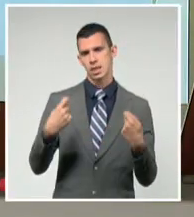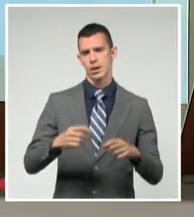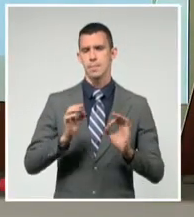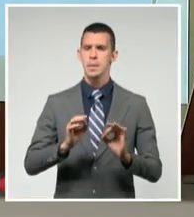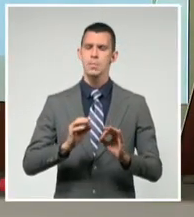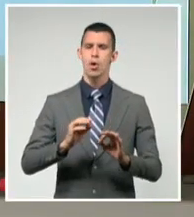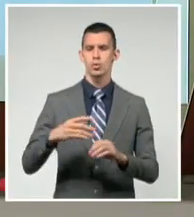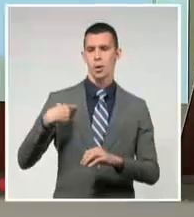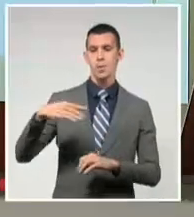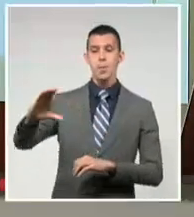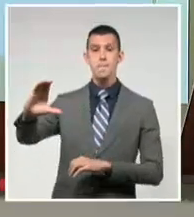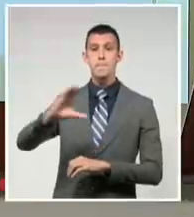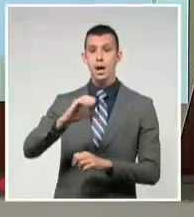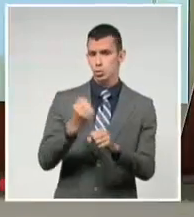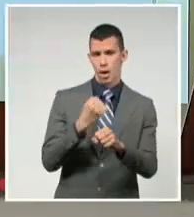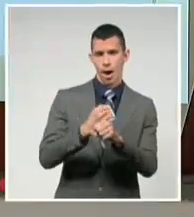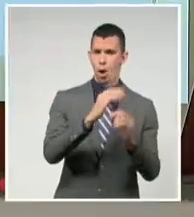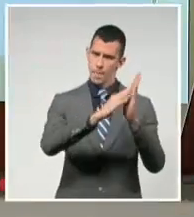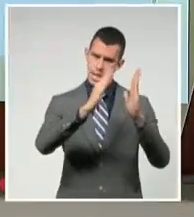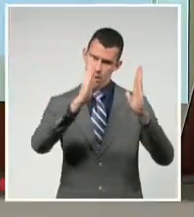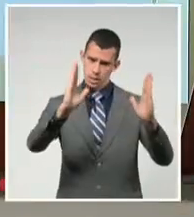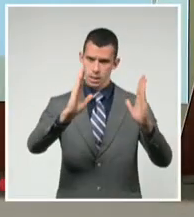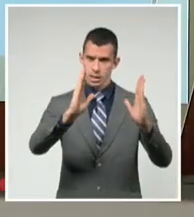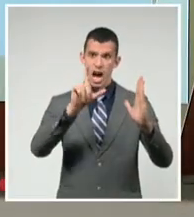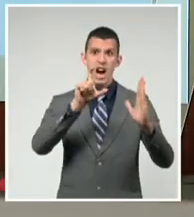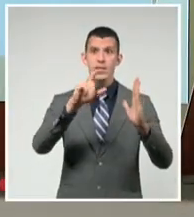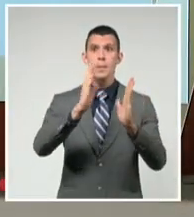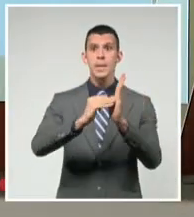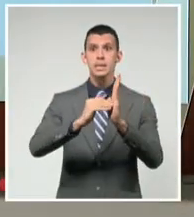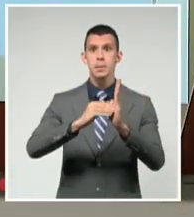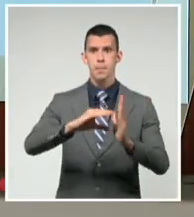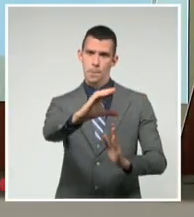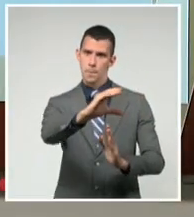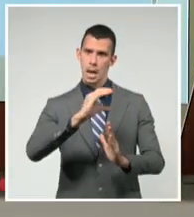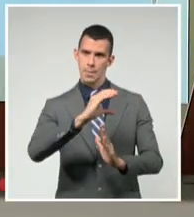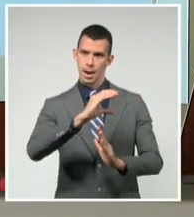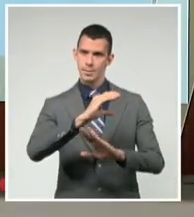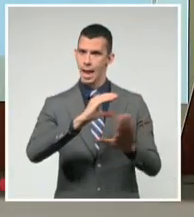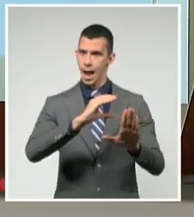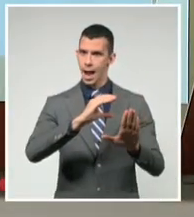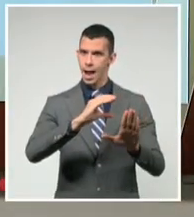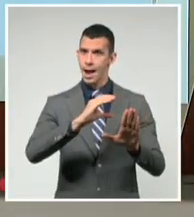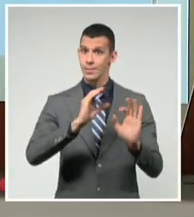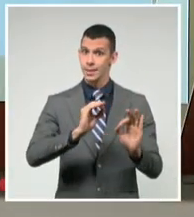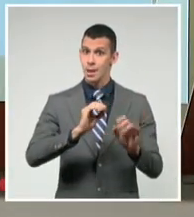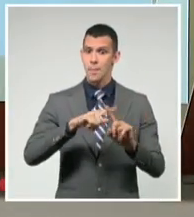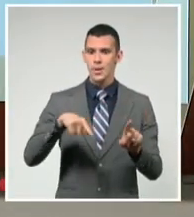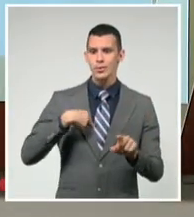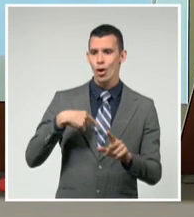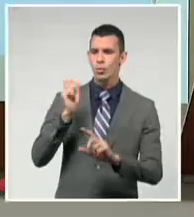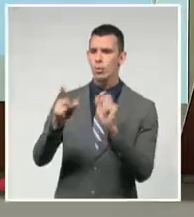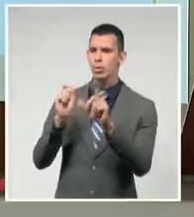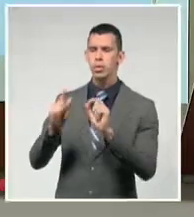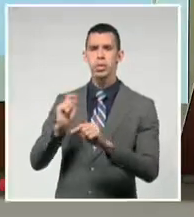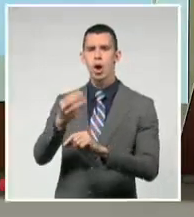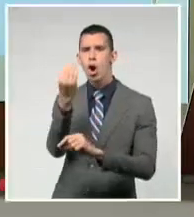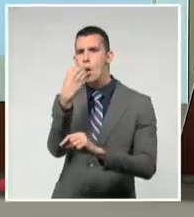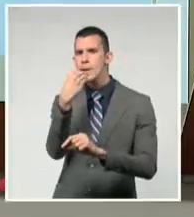del obrero y de la familia y por tanto el salario mínimo tiene que ser un poco más alto que la canasta que se toma como referencia